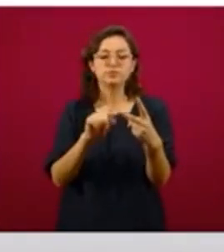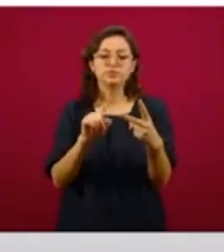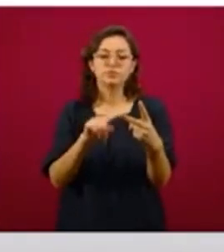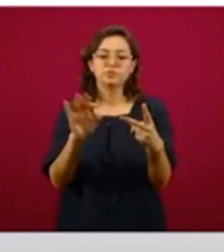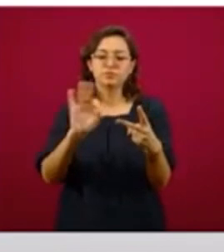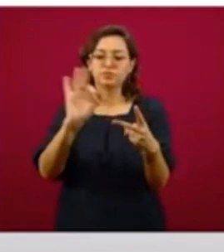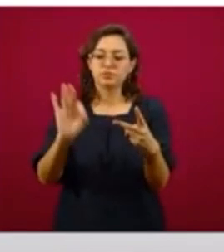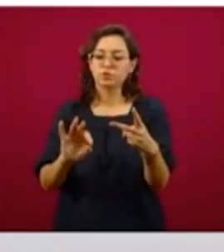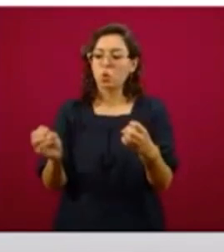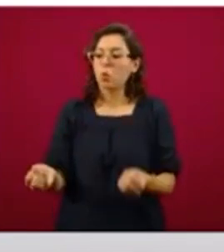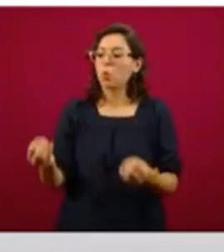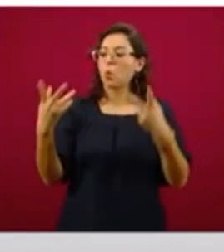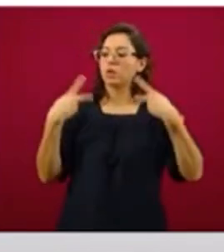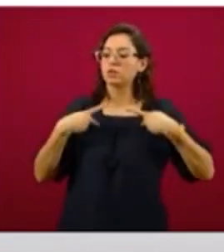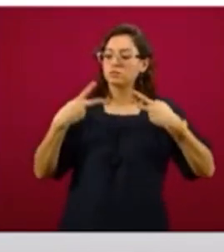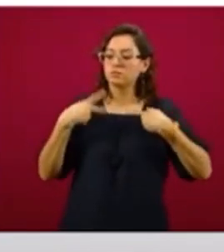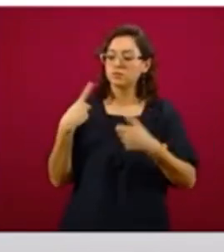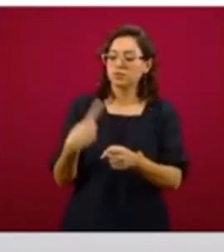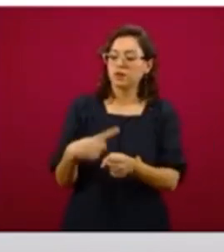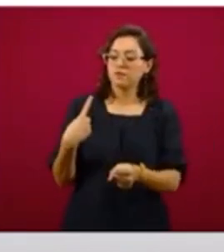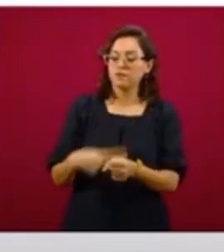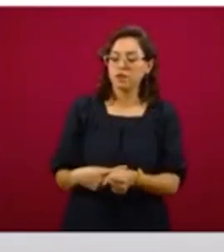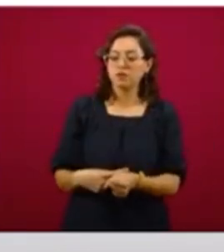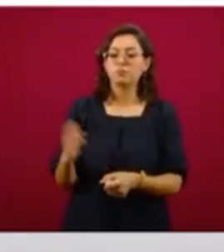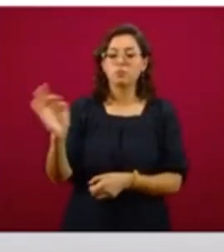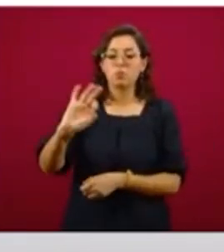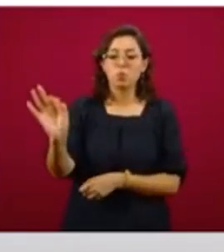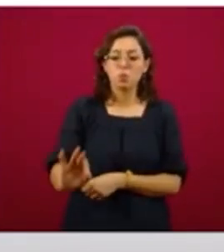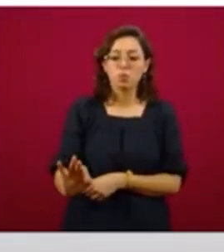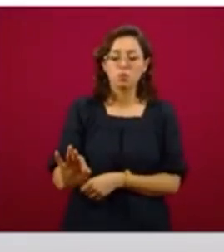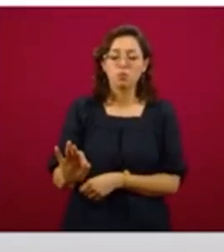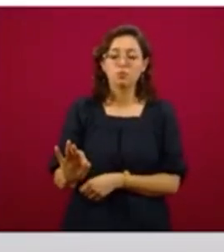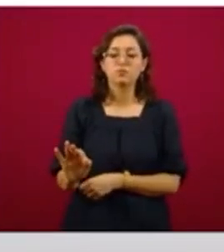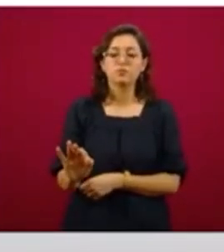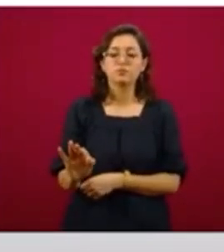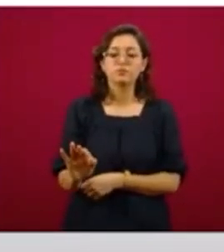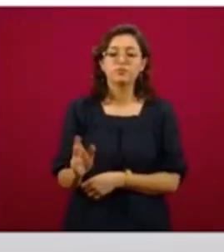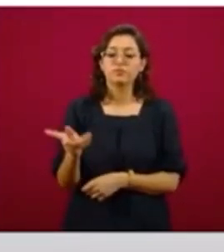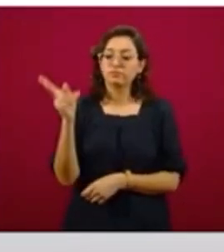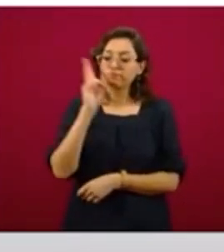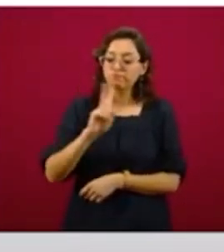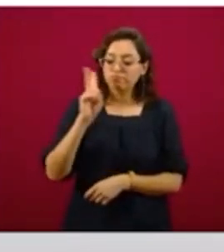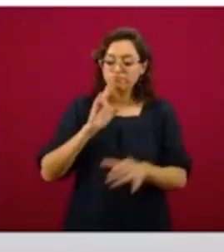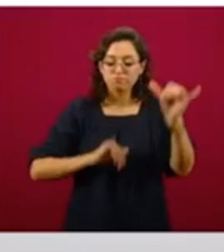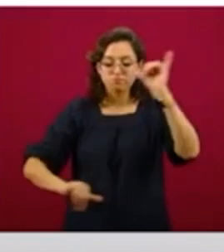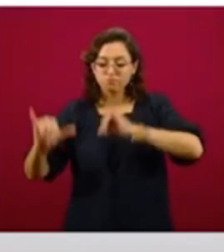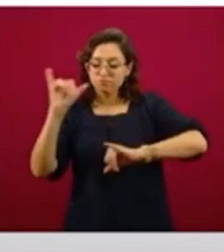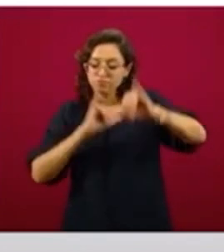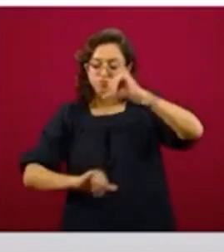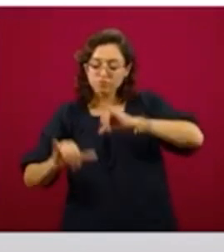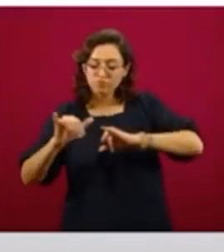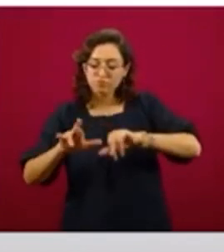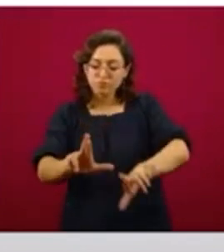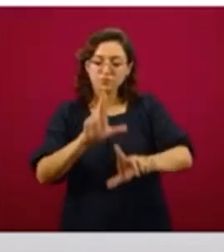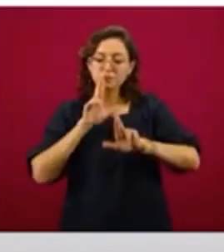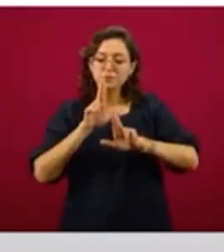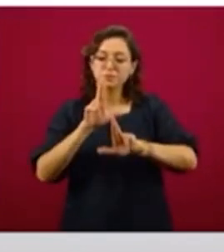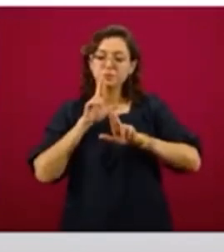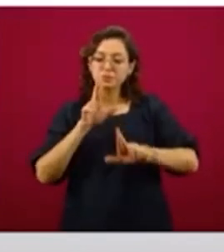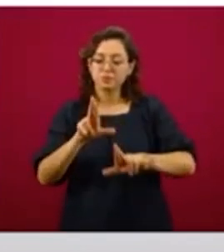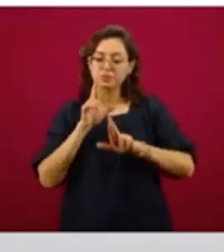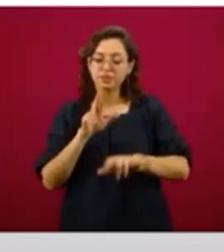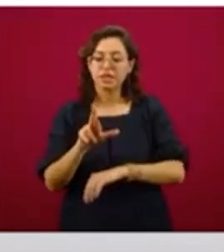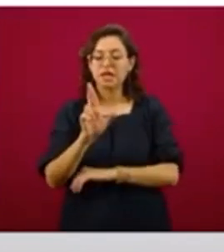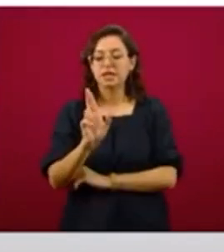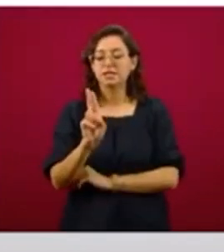porcentaje de positividad al charco cars gov 2 es el porcentaje de pruebas que se realizan en la red nacional de